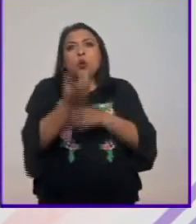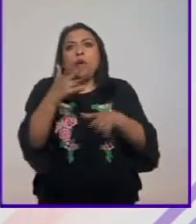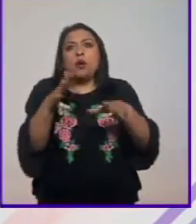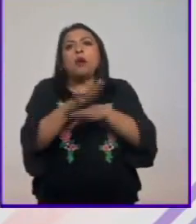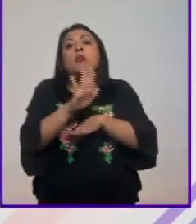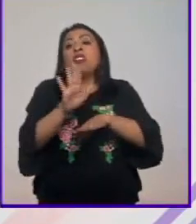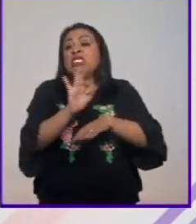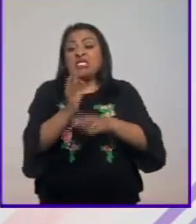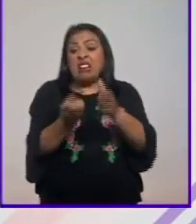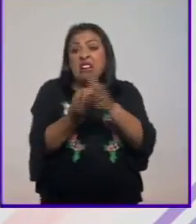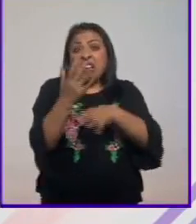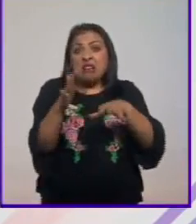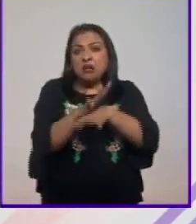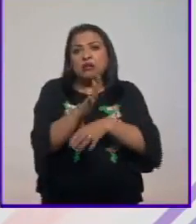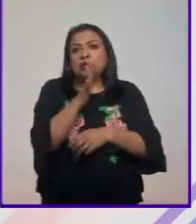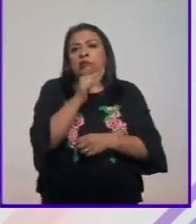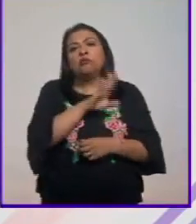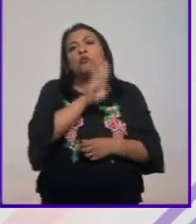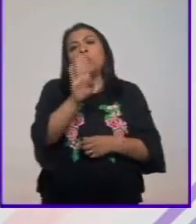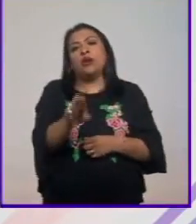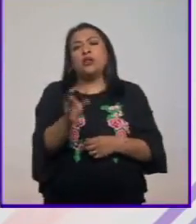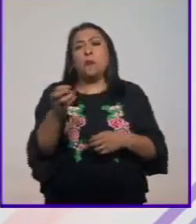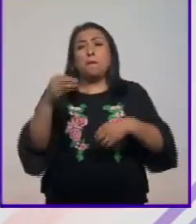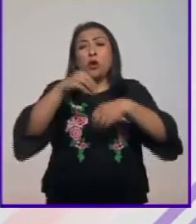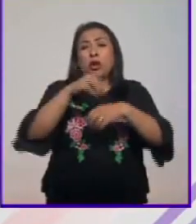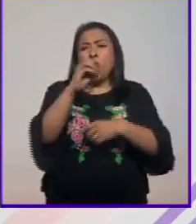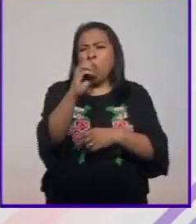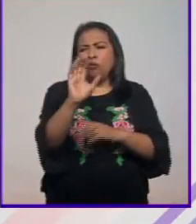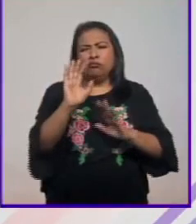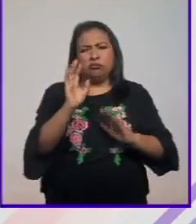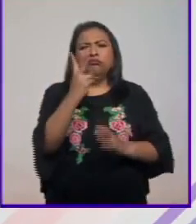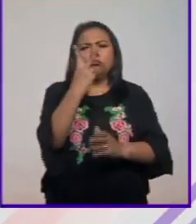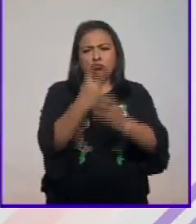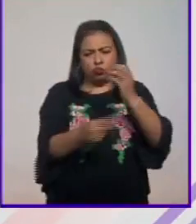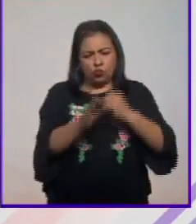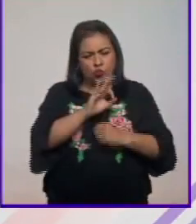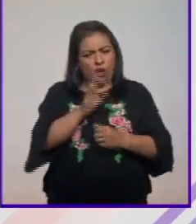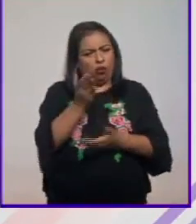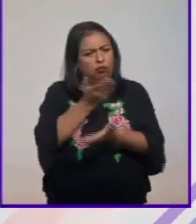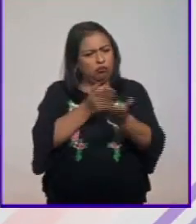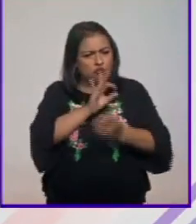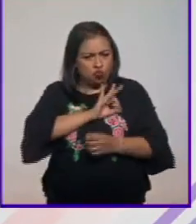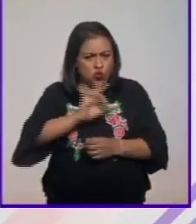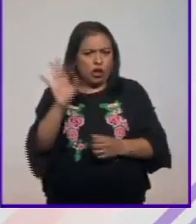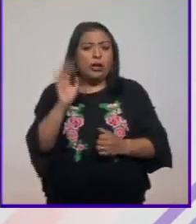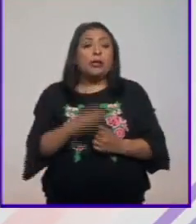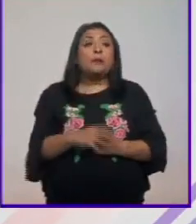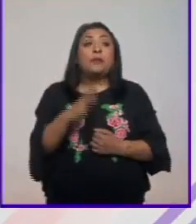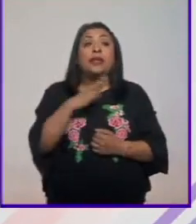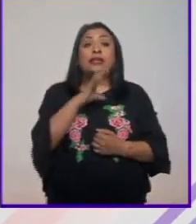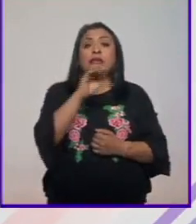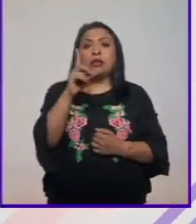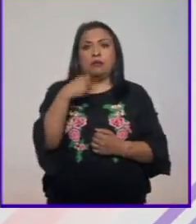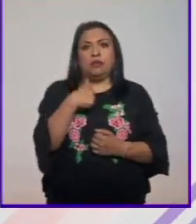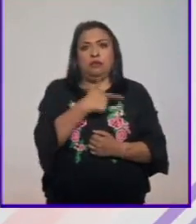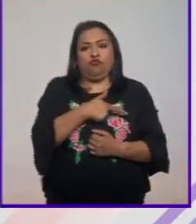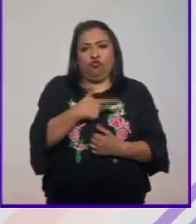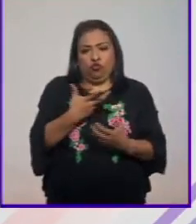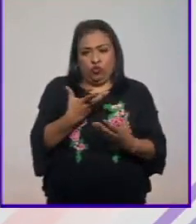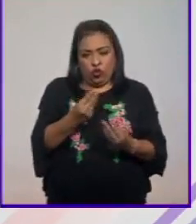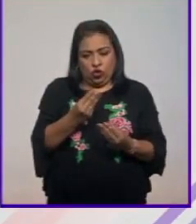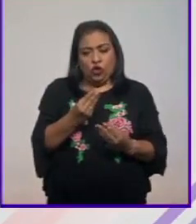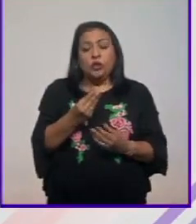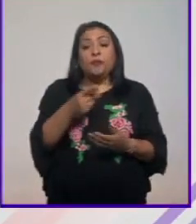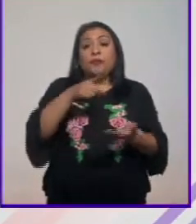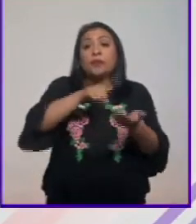mueren. Entonces no hay que poner la O, las dos cosas pueden convivir perfectamente, ¿no? Y hay un disco que a mí me llama mucho la atención